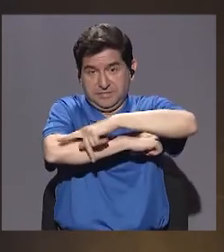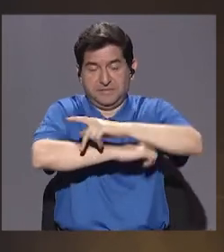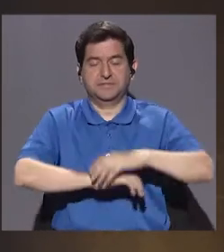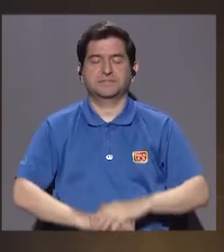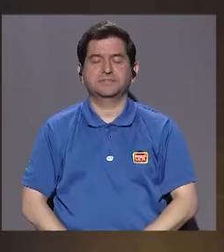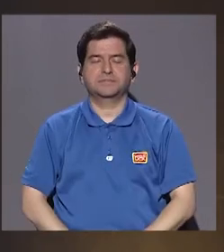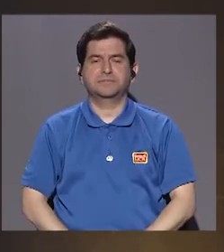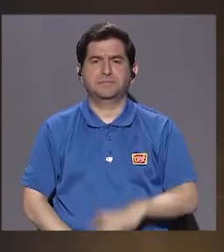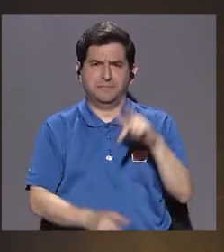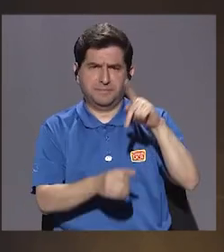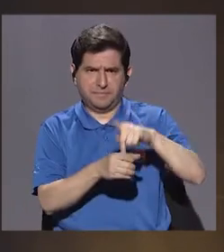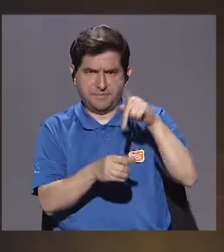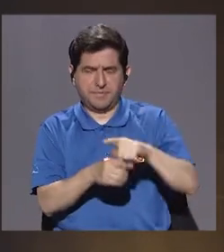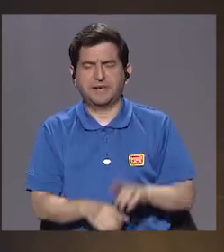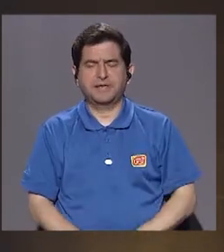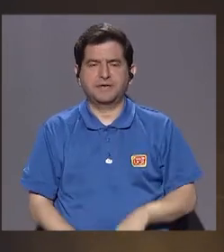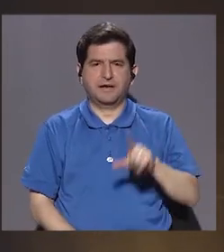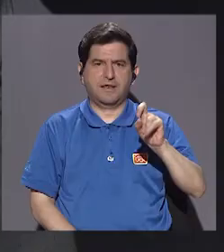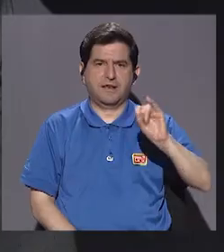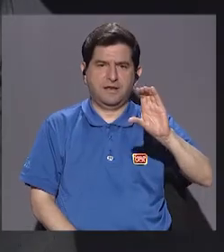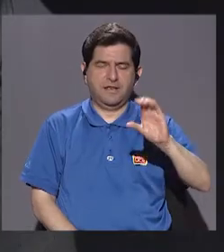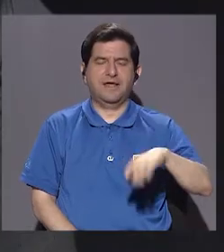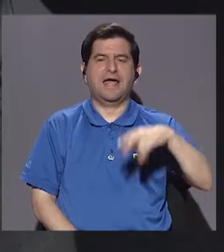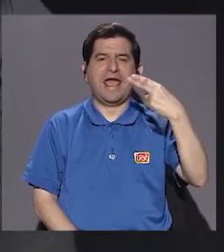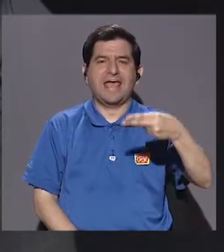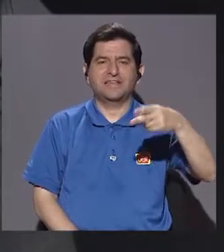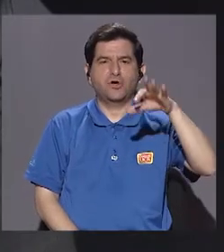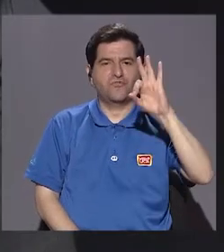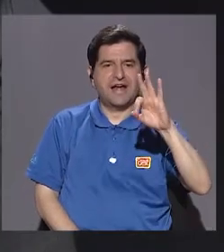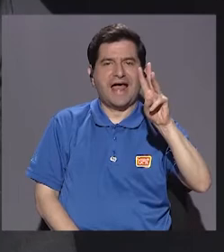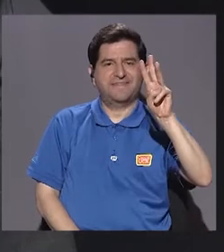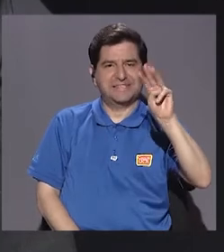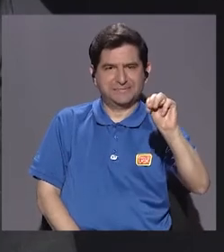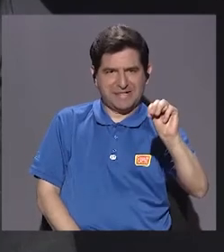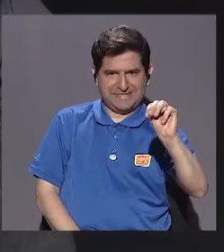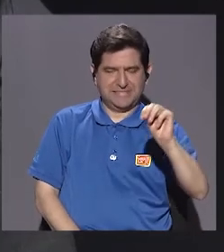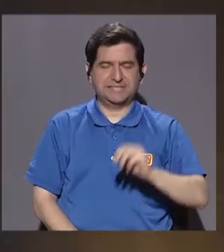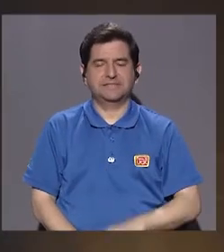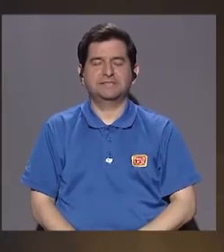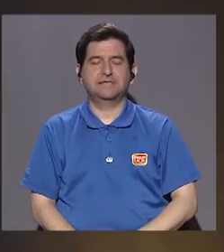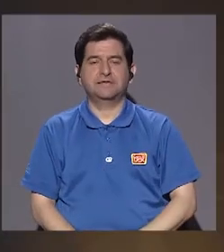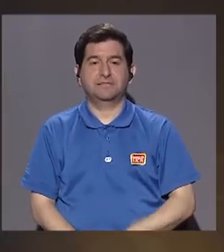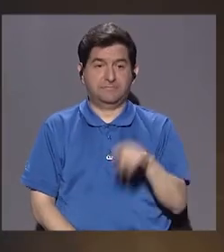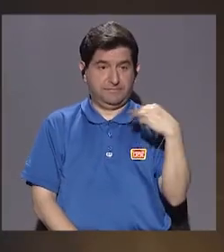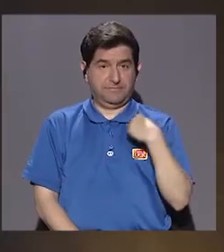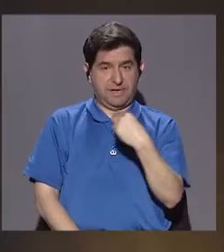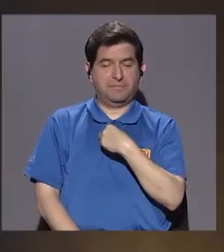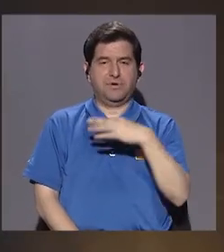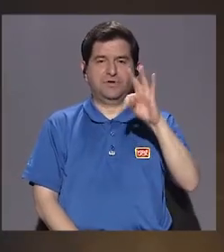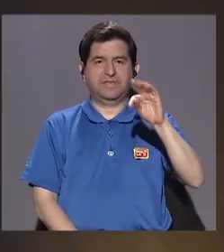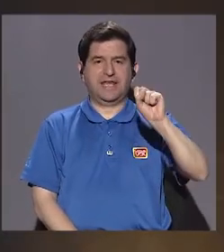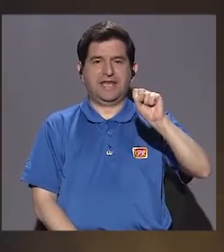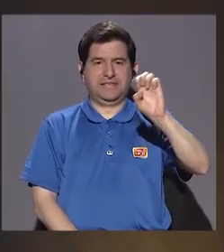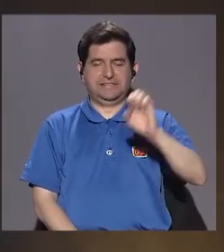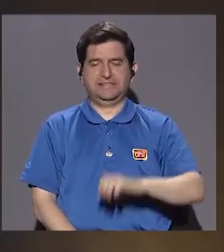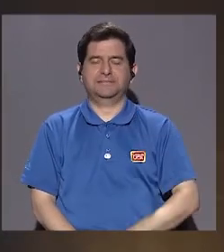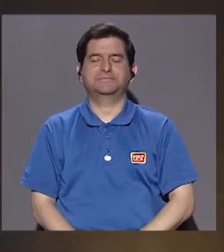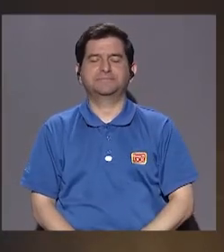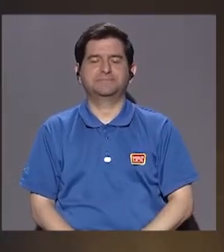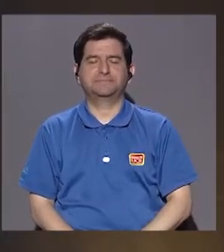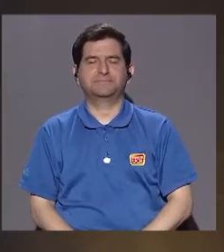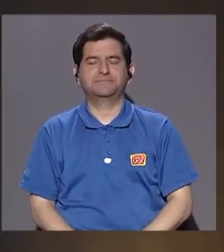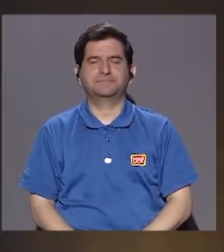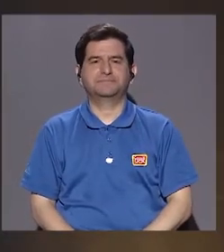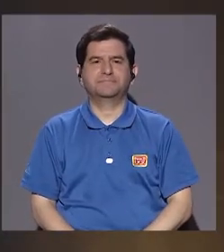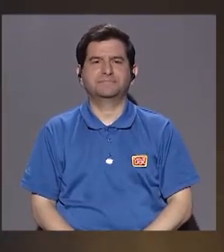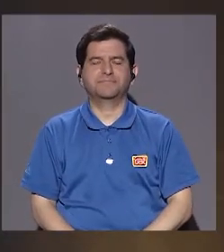con la participación del licenciado héctor fernández macy's del tribunal supremo de elecciones sin